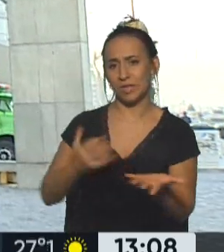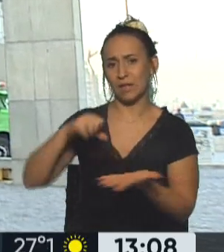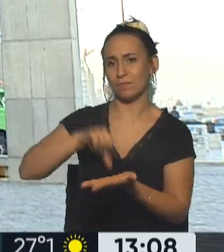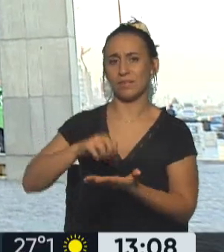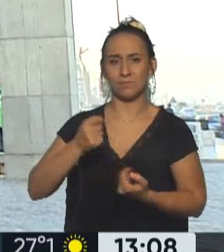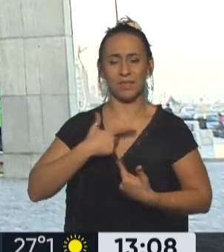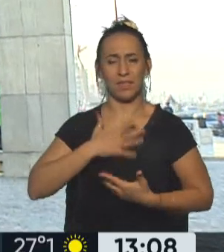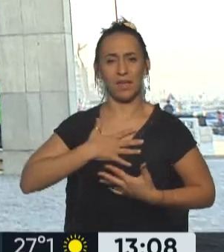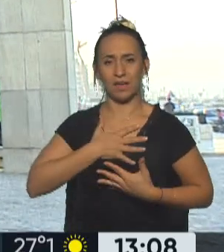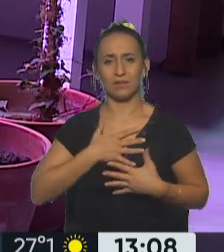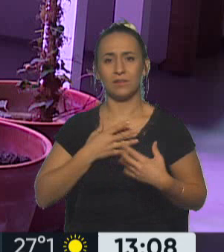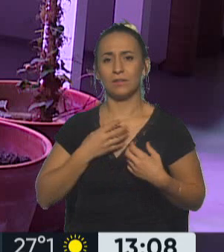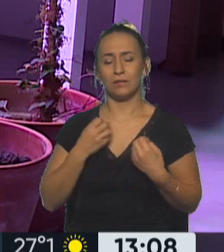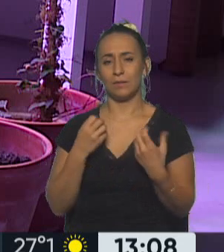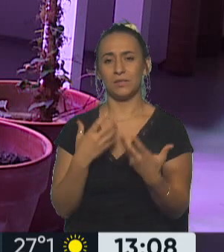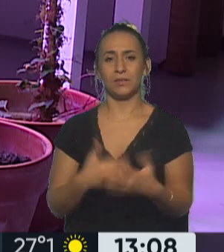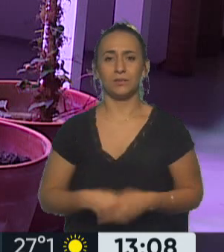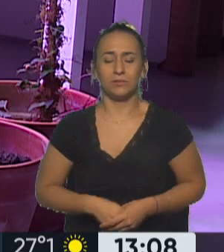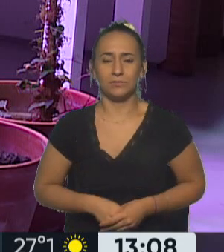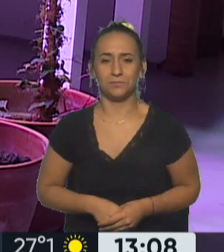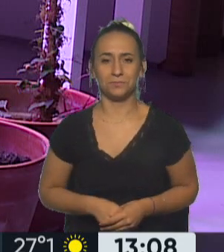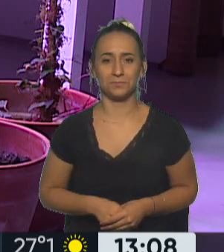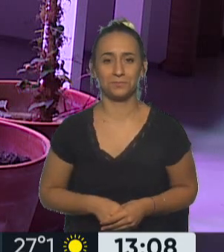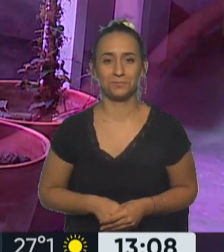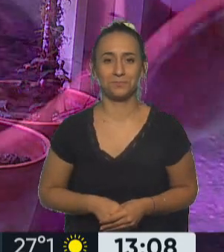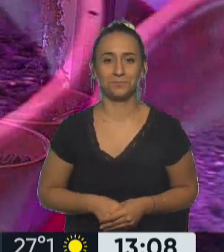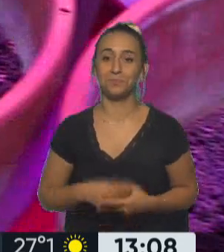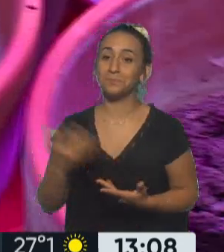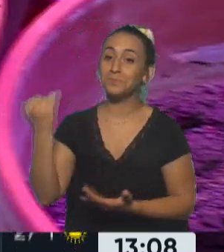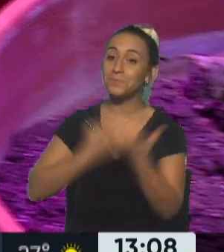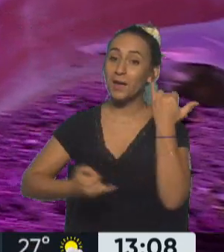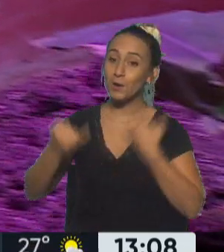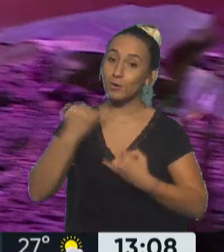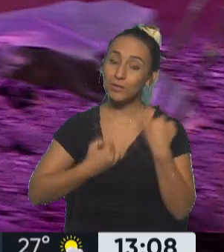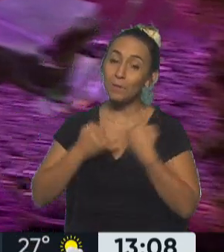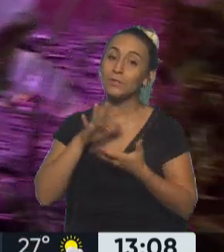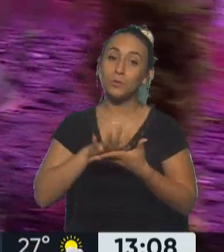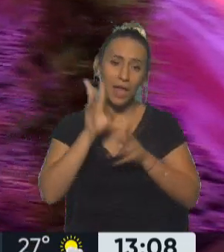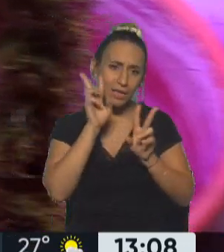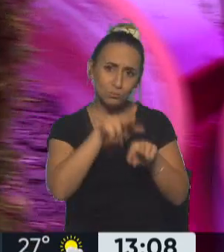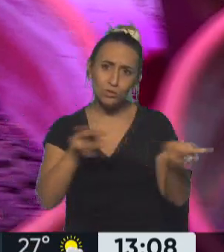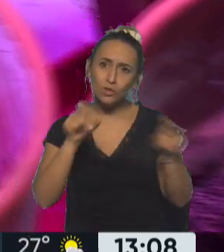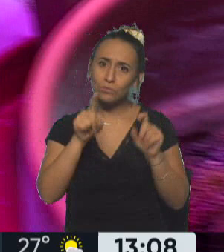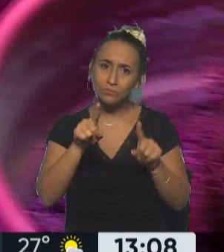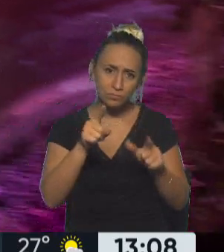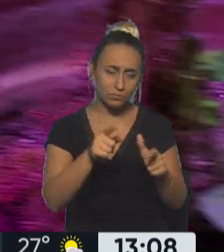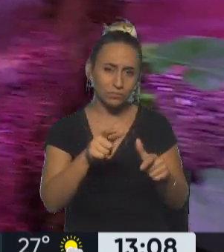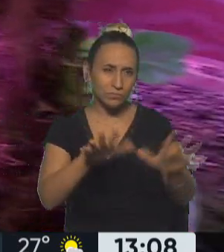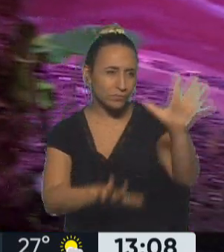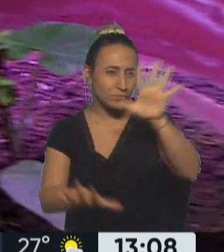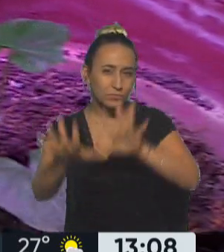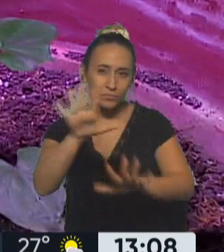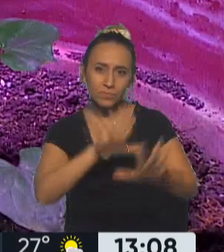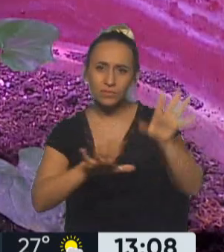mejores como seres humanos. Marta, necesito que me cuentes todo de esta exposición, de tu muestra, de estas instalaciones que